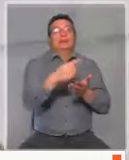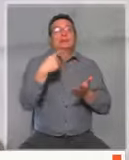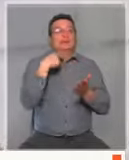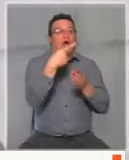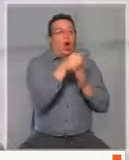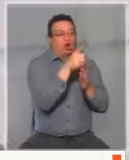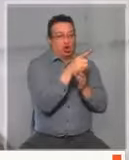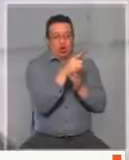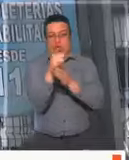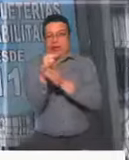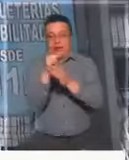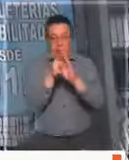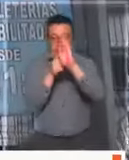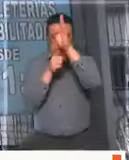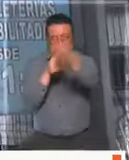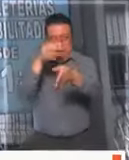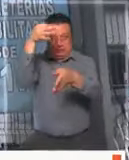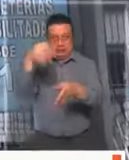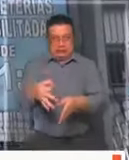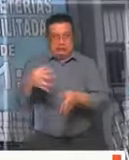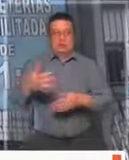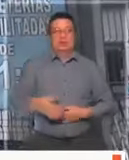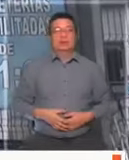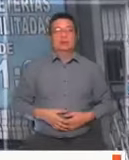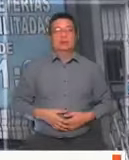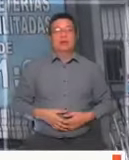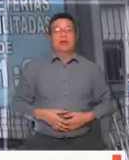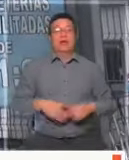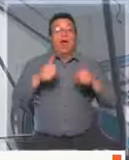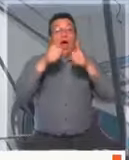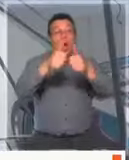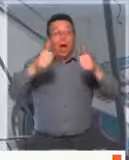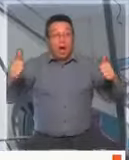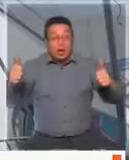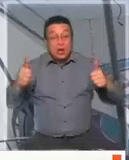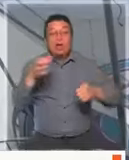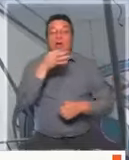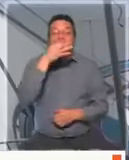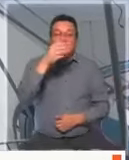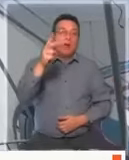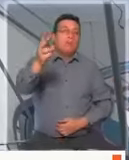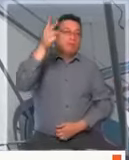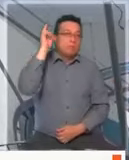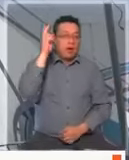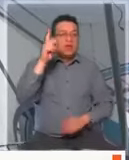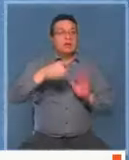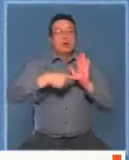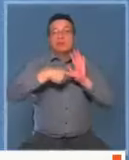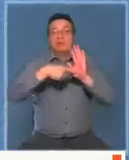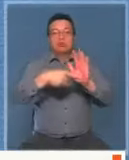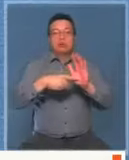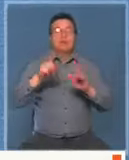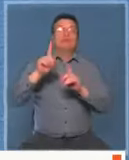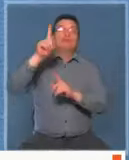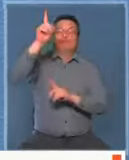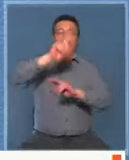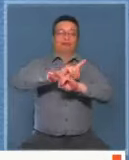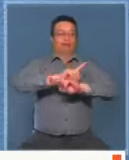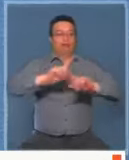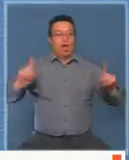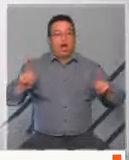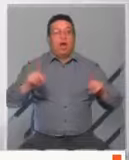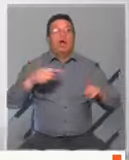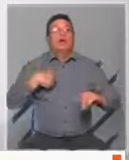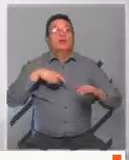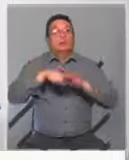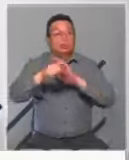en otro sentido ubicado. Debido al accidente, las autoridades habían prohibido las presentaciones del artista en altura. Sin embargo, accedimos